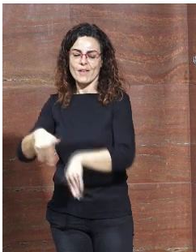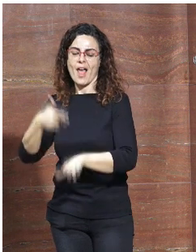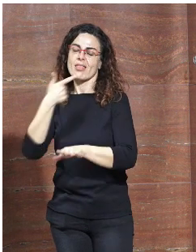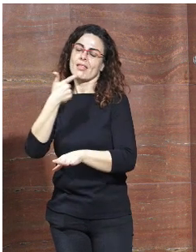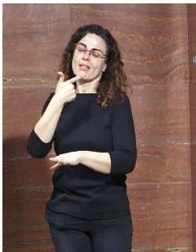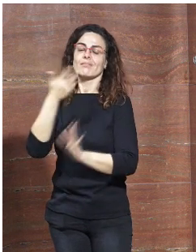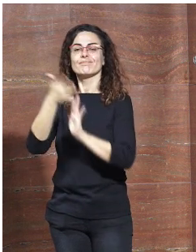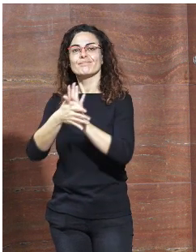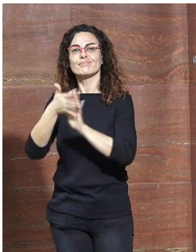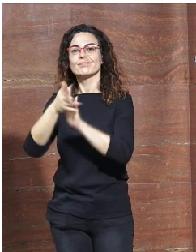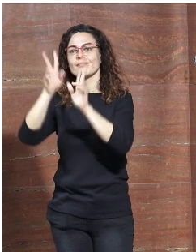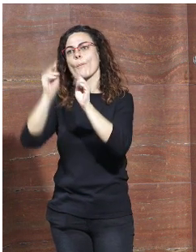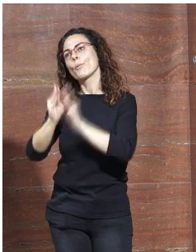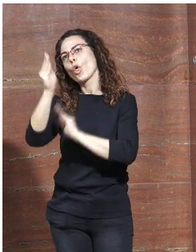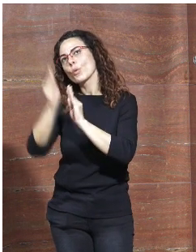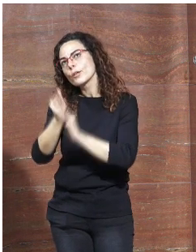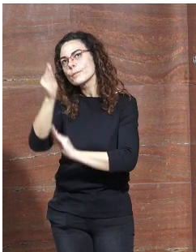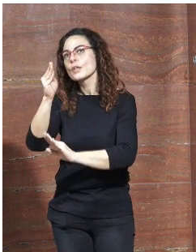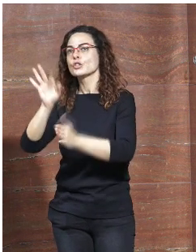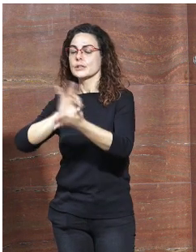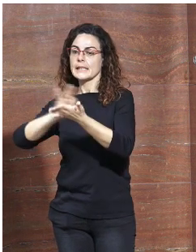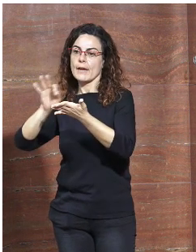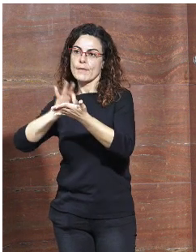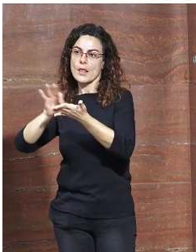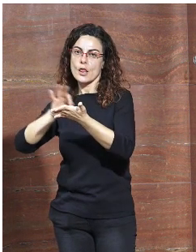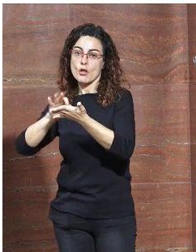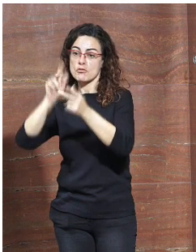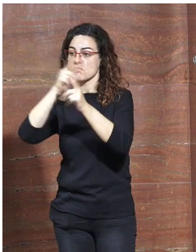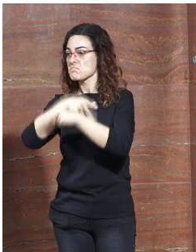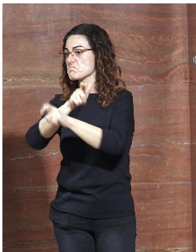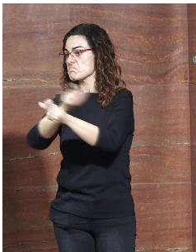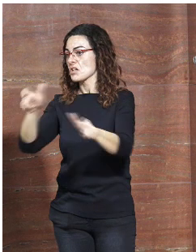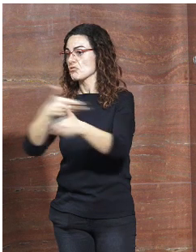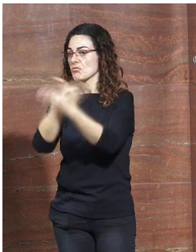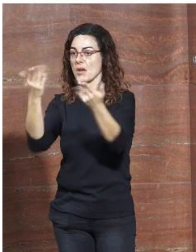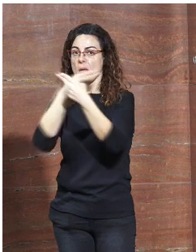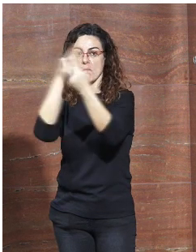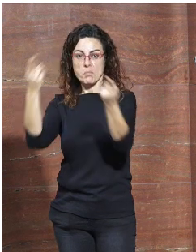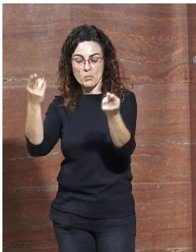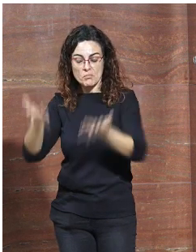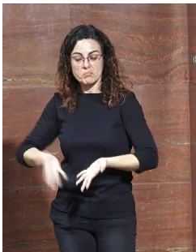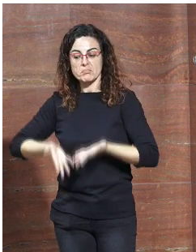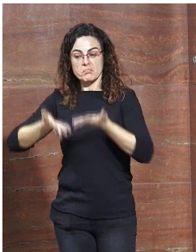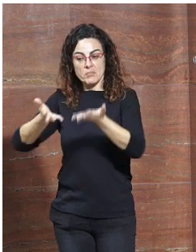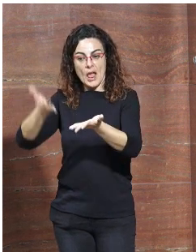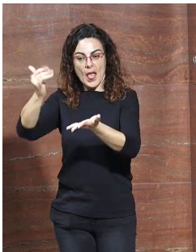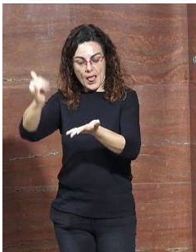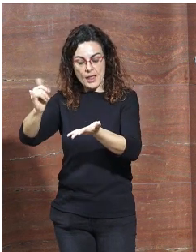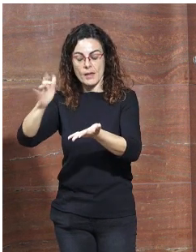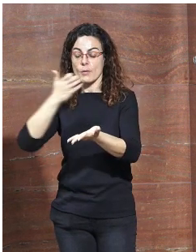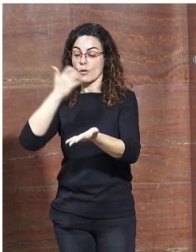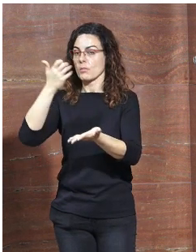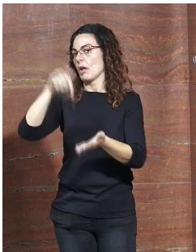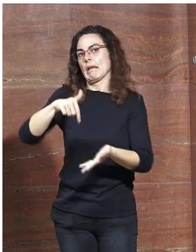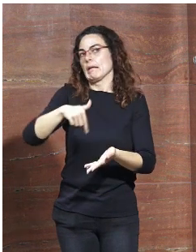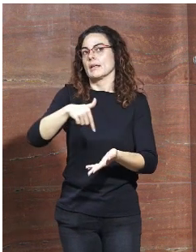de determinados productos y servicios a disposición del público, pero se trata de una cuestión de que si aquí un